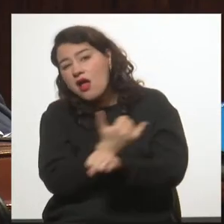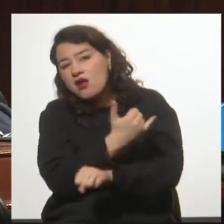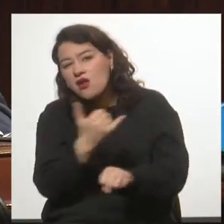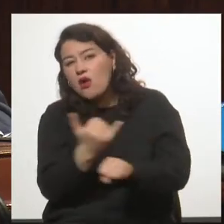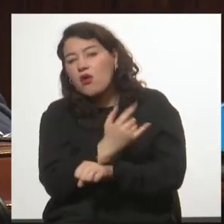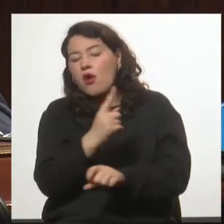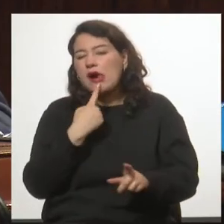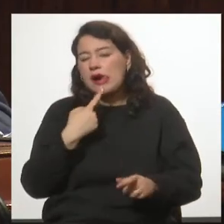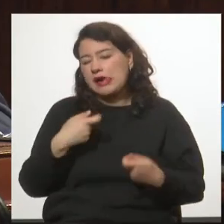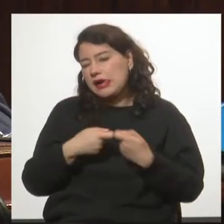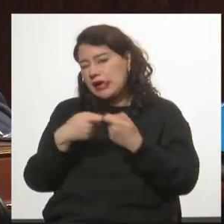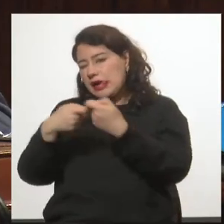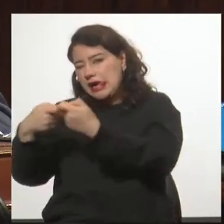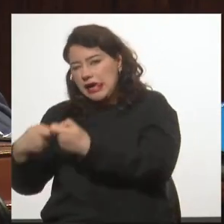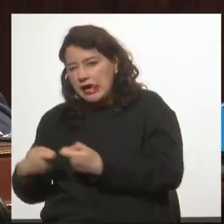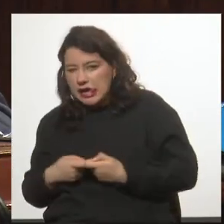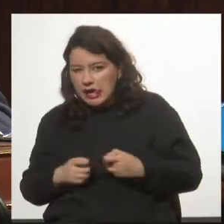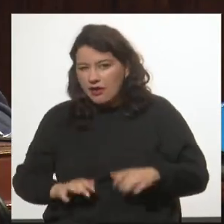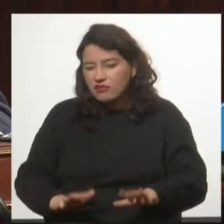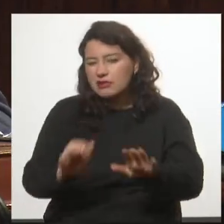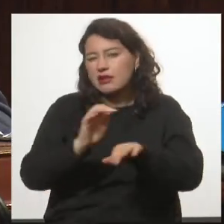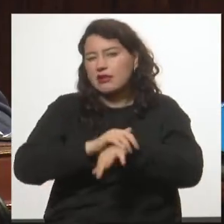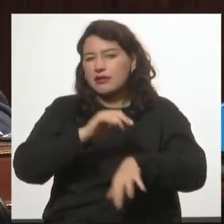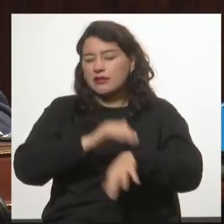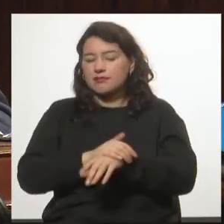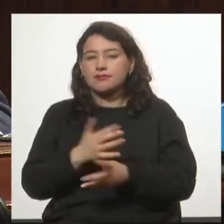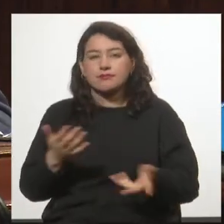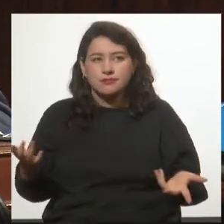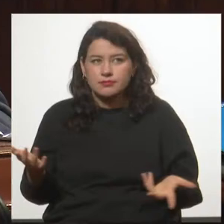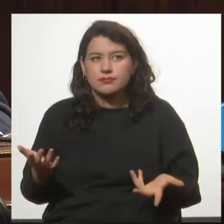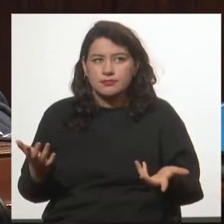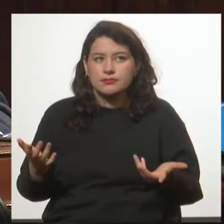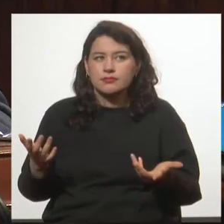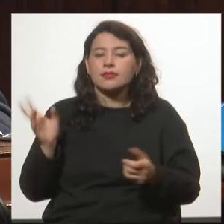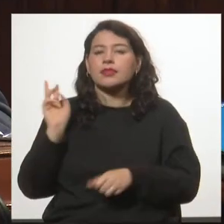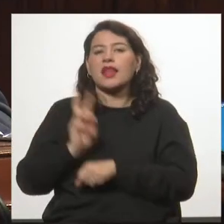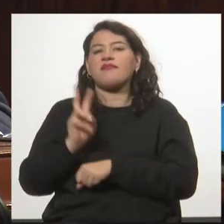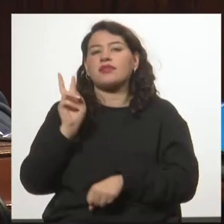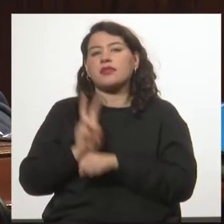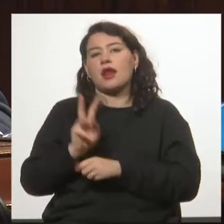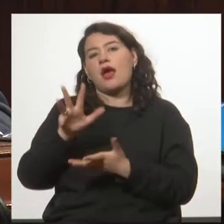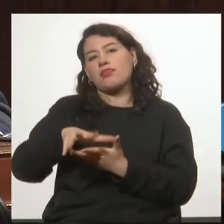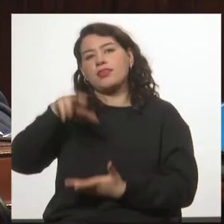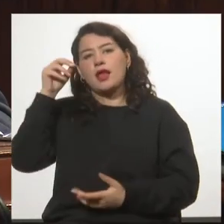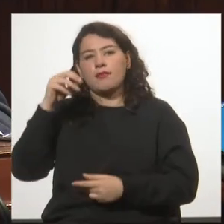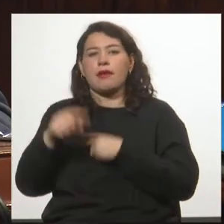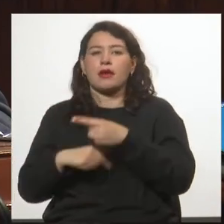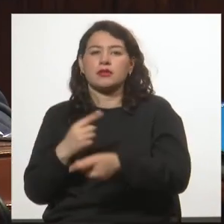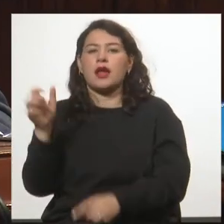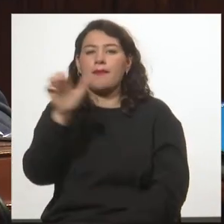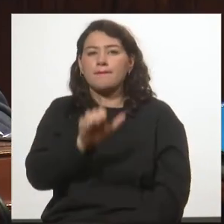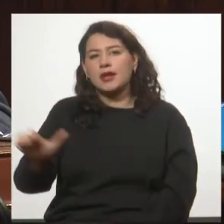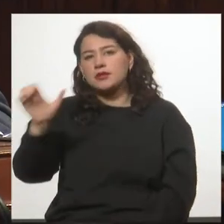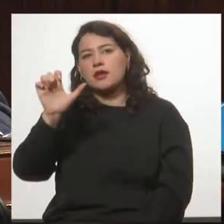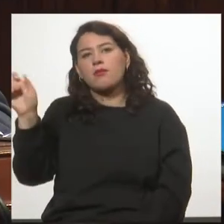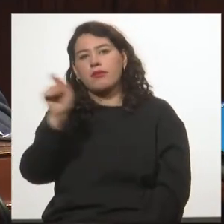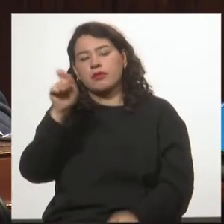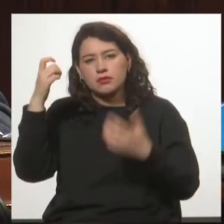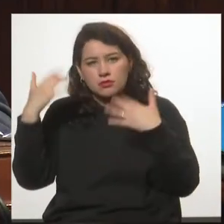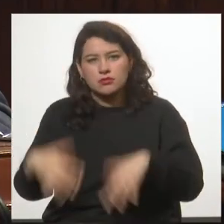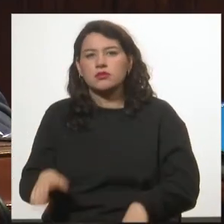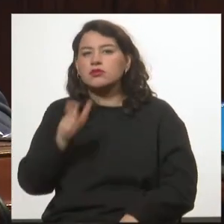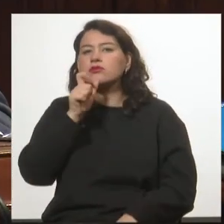complicidad de funcionarios irresponsables defender ante él para que siga siendo una gran empresa pública y